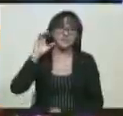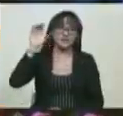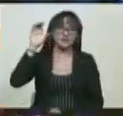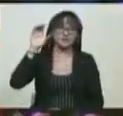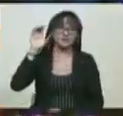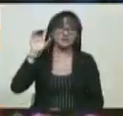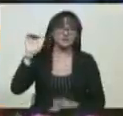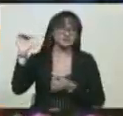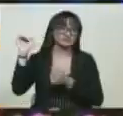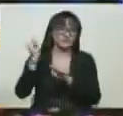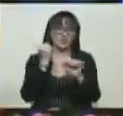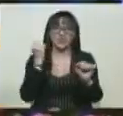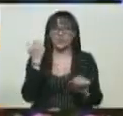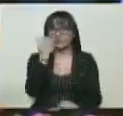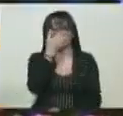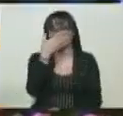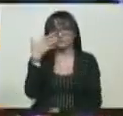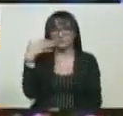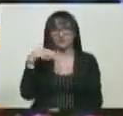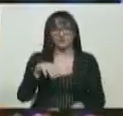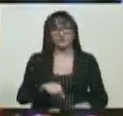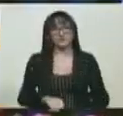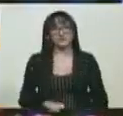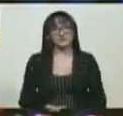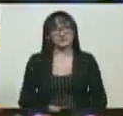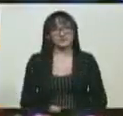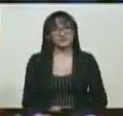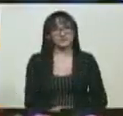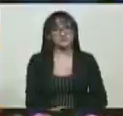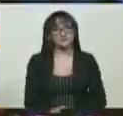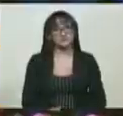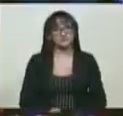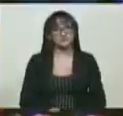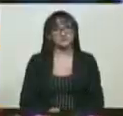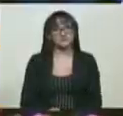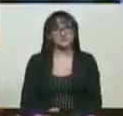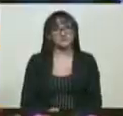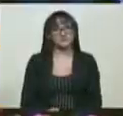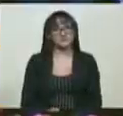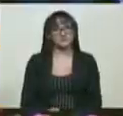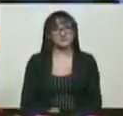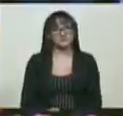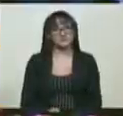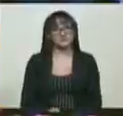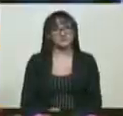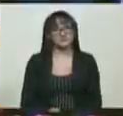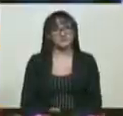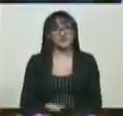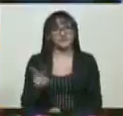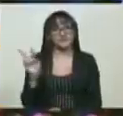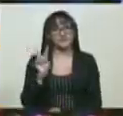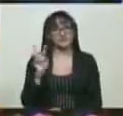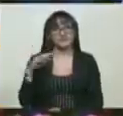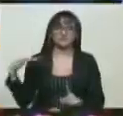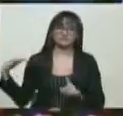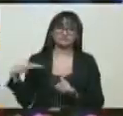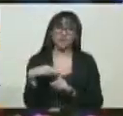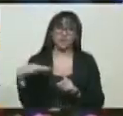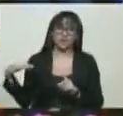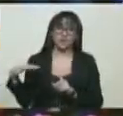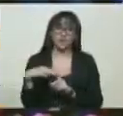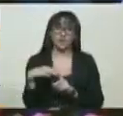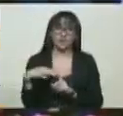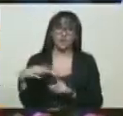y antiimperialista, sobre todo después que Venezuela ha sido víctima de